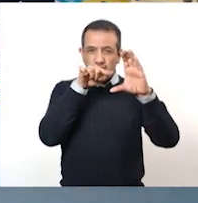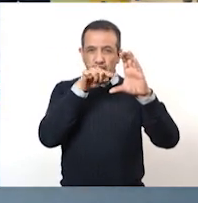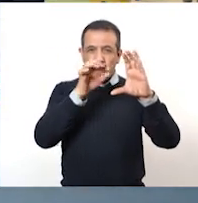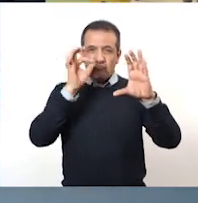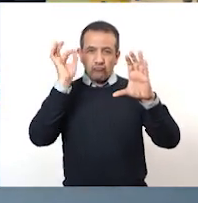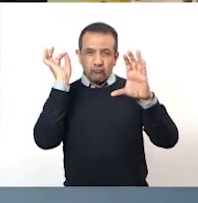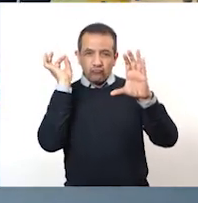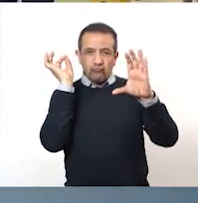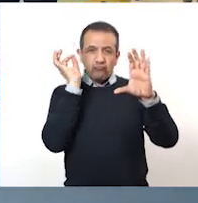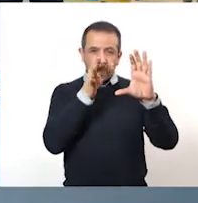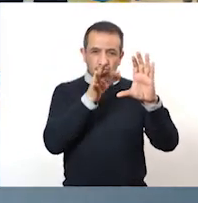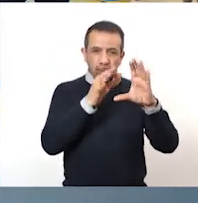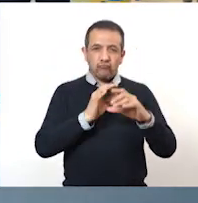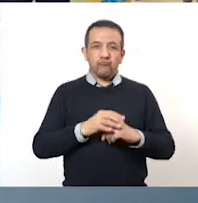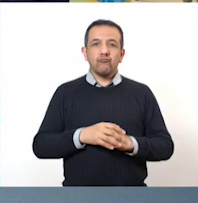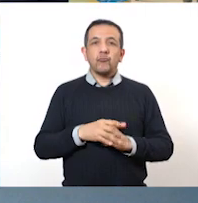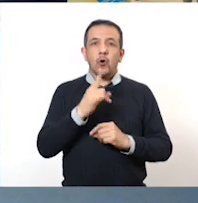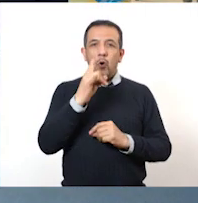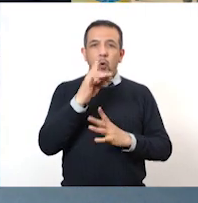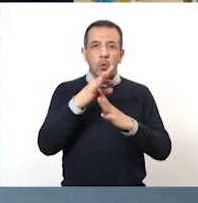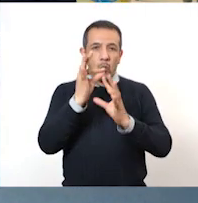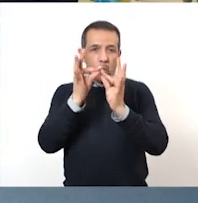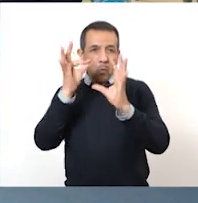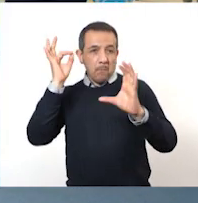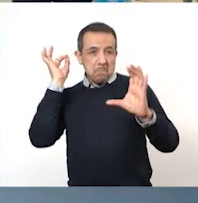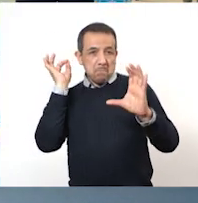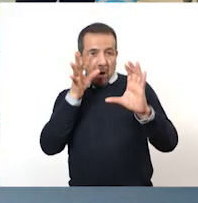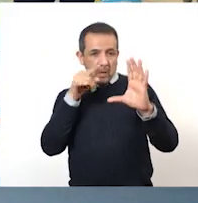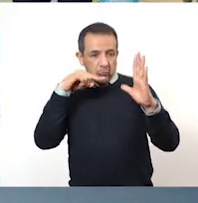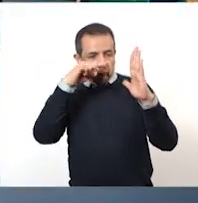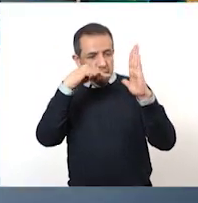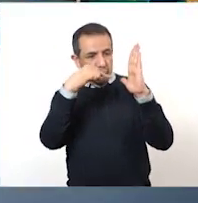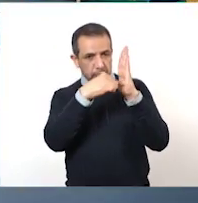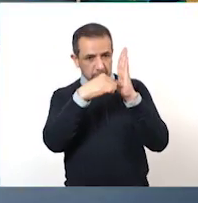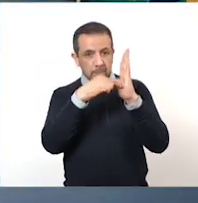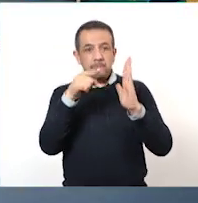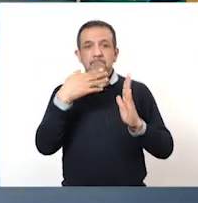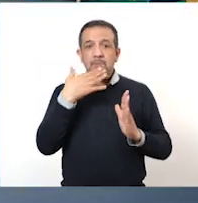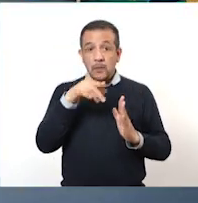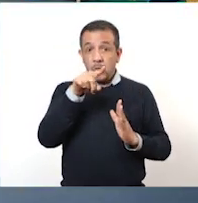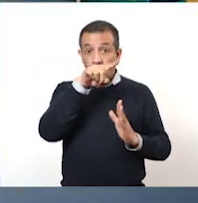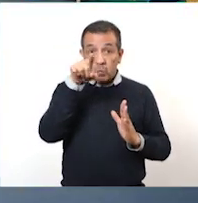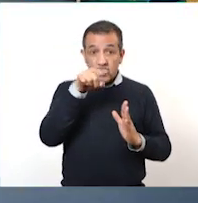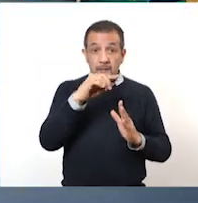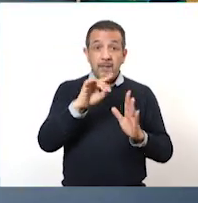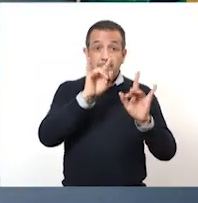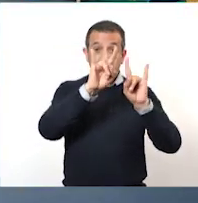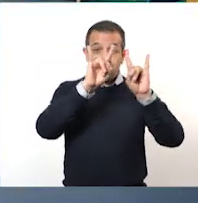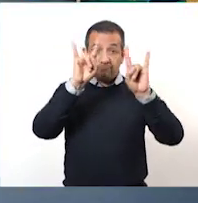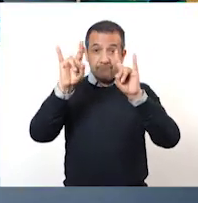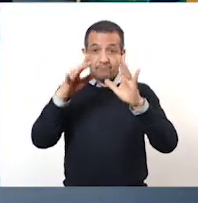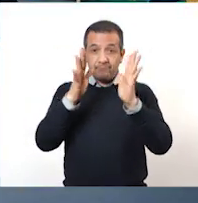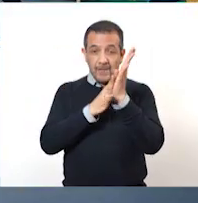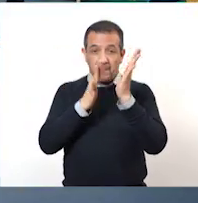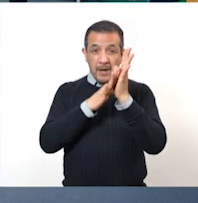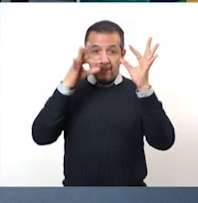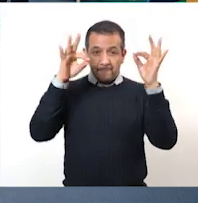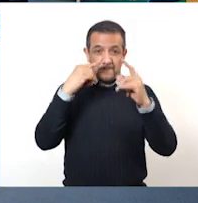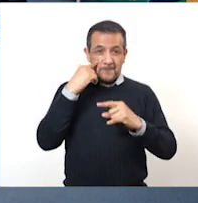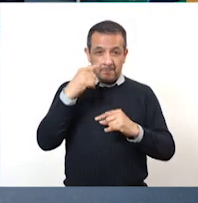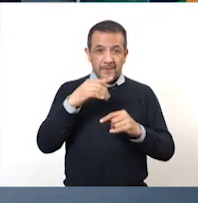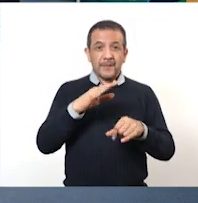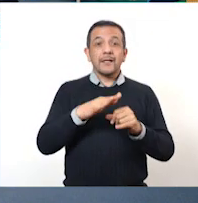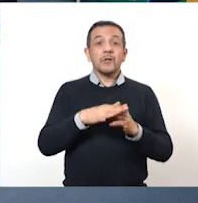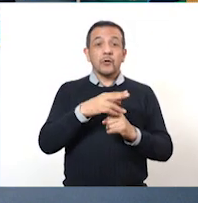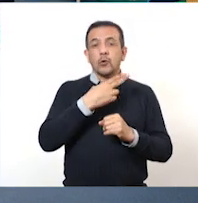de... Acertar. Así es. Exactamente, con un lanzamiento en este caso. Van a colocar sus hojitas pegadas. Aquí